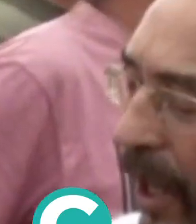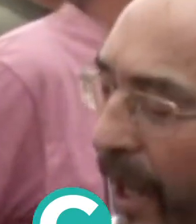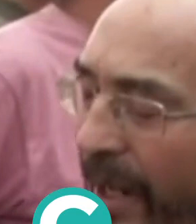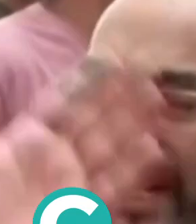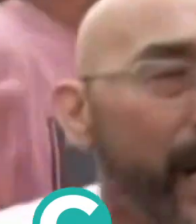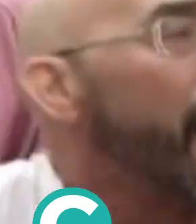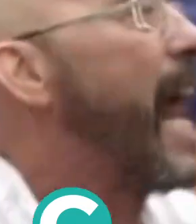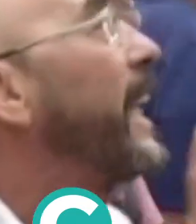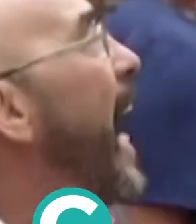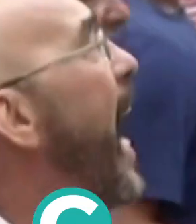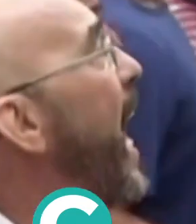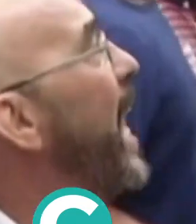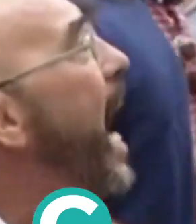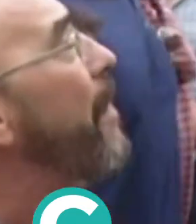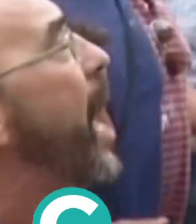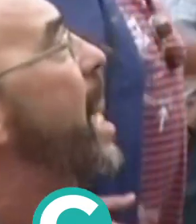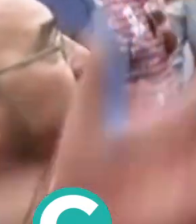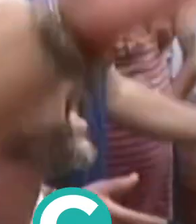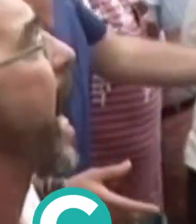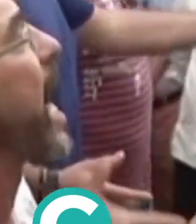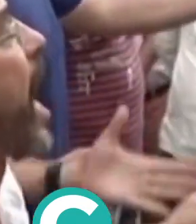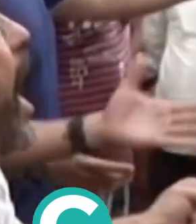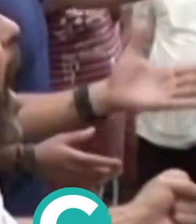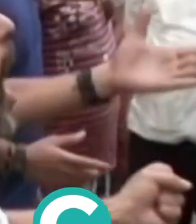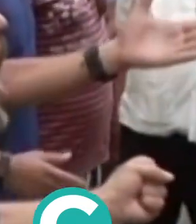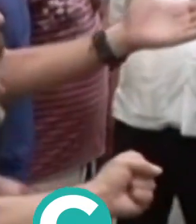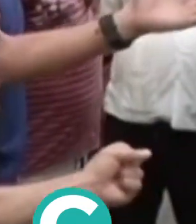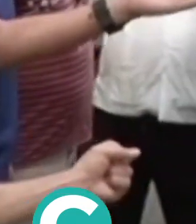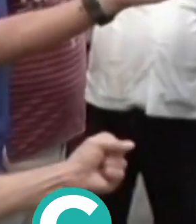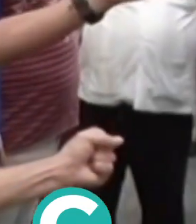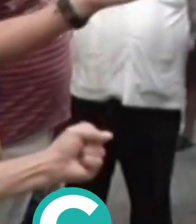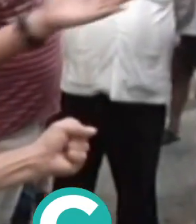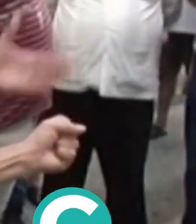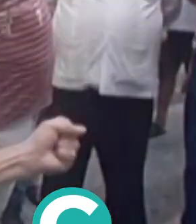subiendo la escalera del cielo.